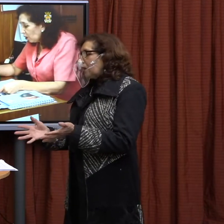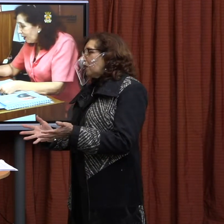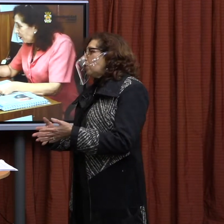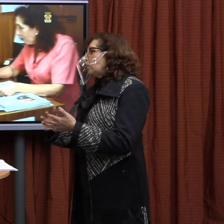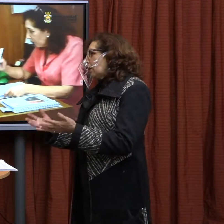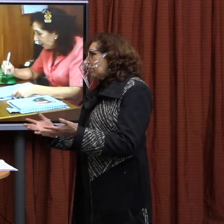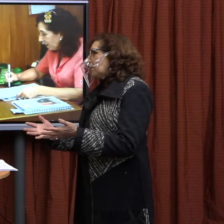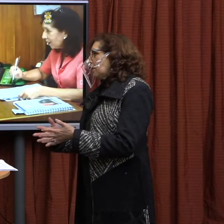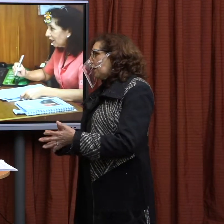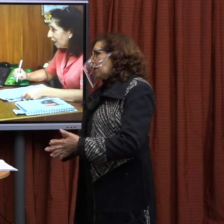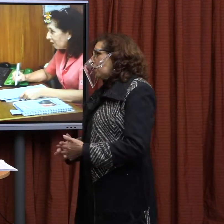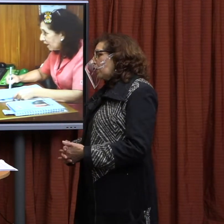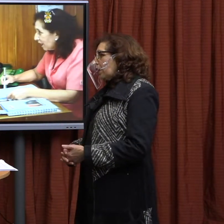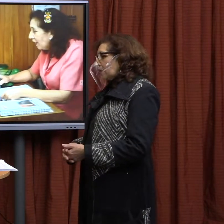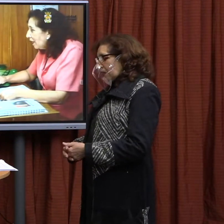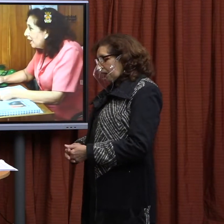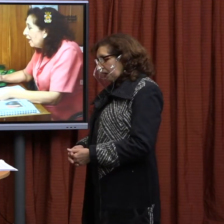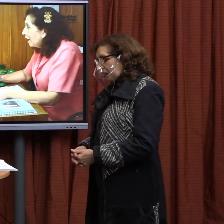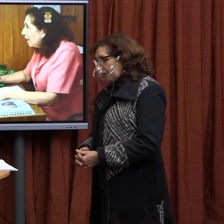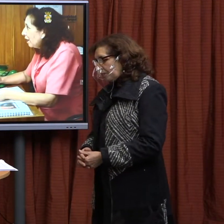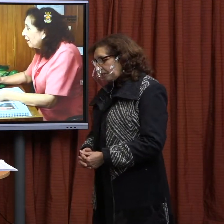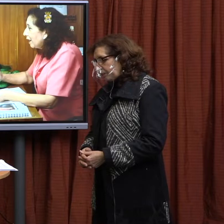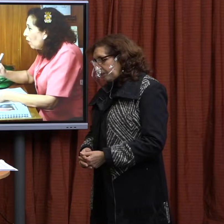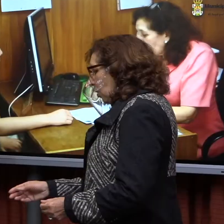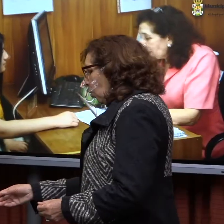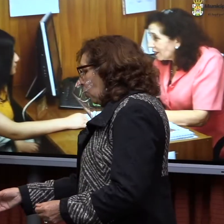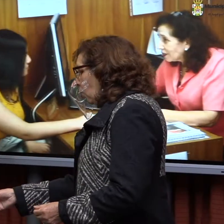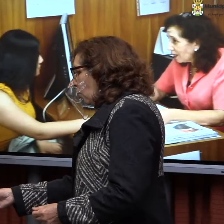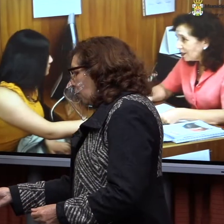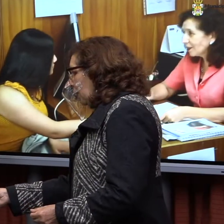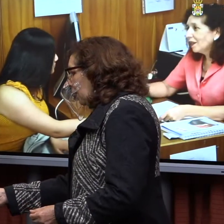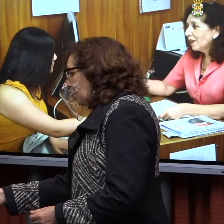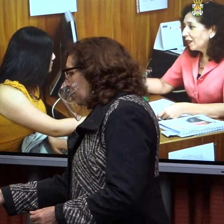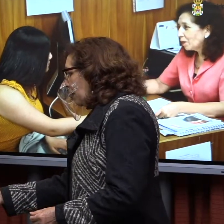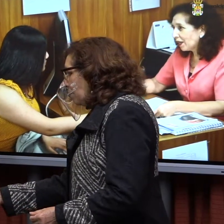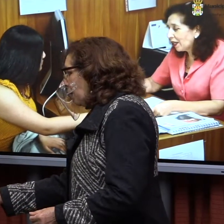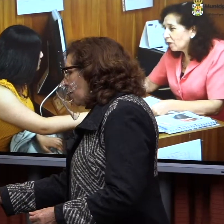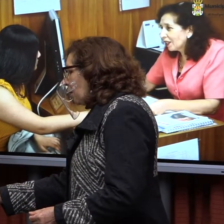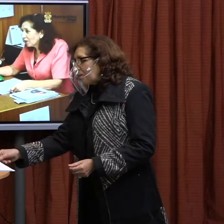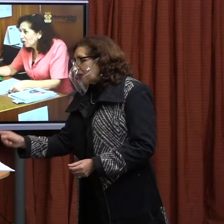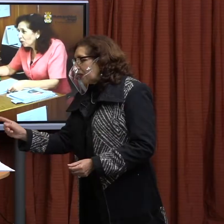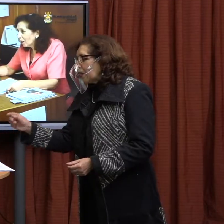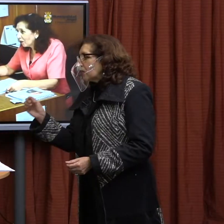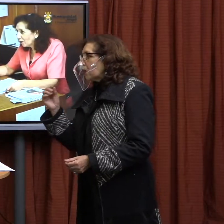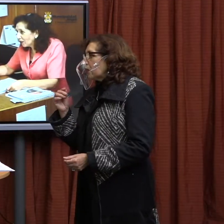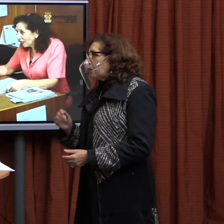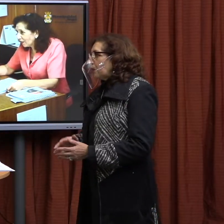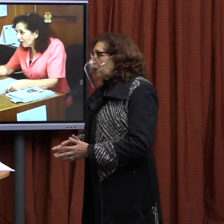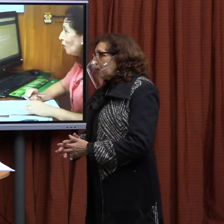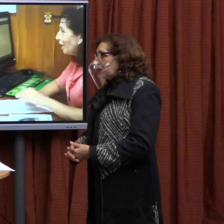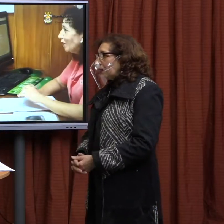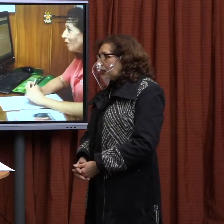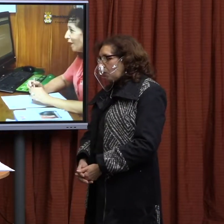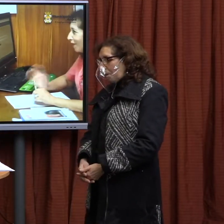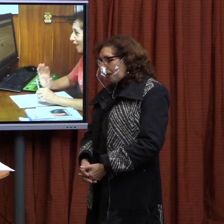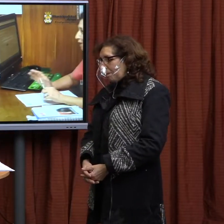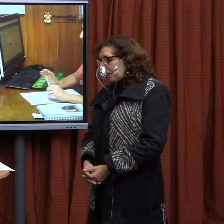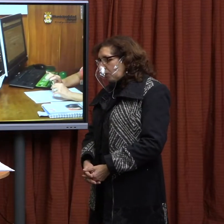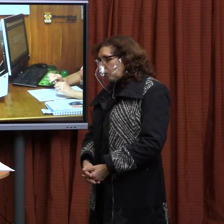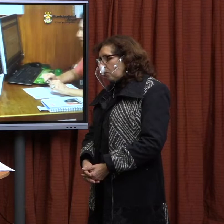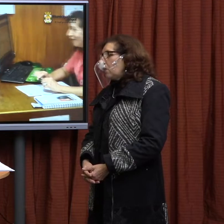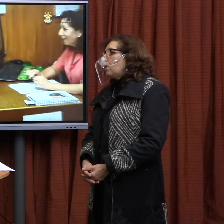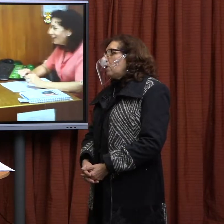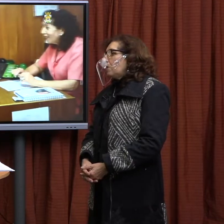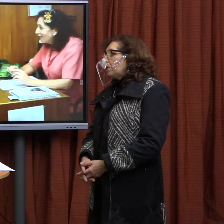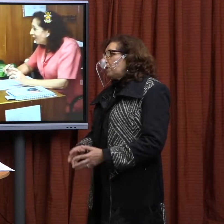si es que tiene un déficit en alguna de esas áreas. También vamos a empezar a desarrollar prontamente un plan